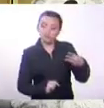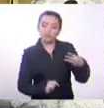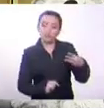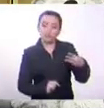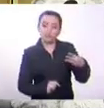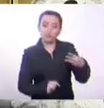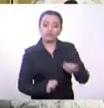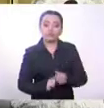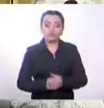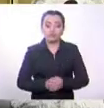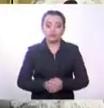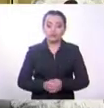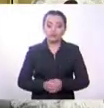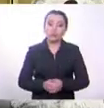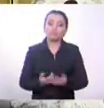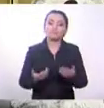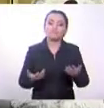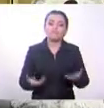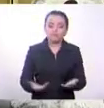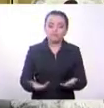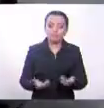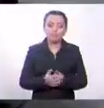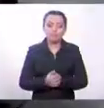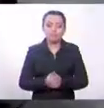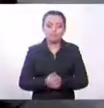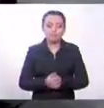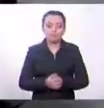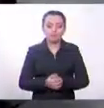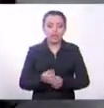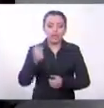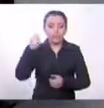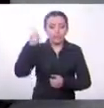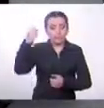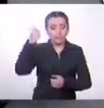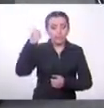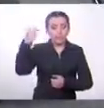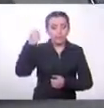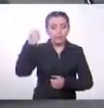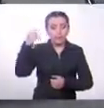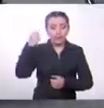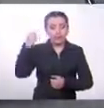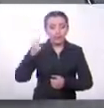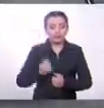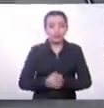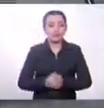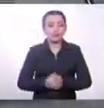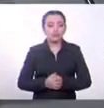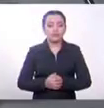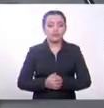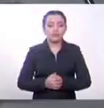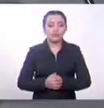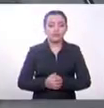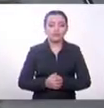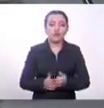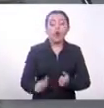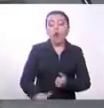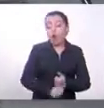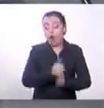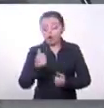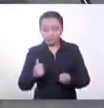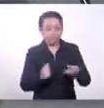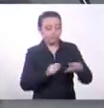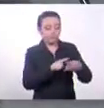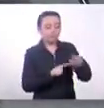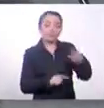mensaje. Pero en este caso también es importante, Mayra, que tomemos en cuenta dos aspectos más. Uno